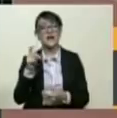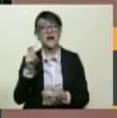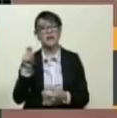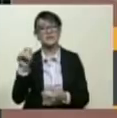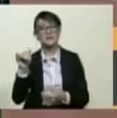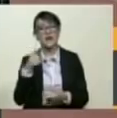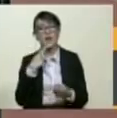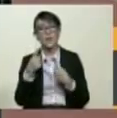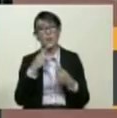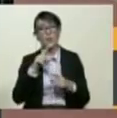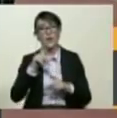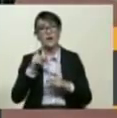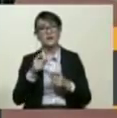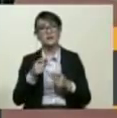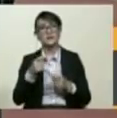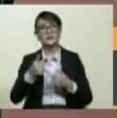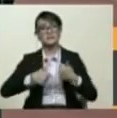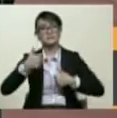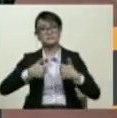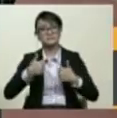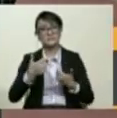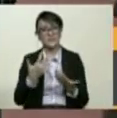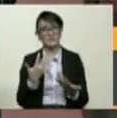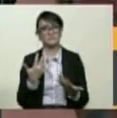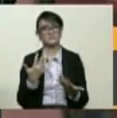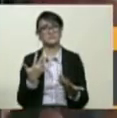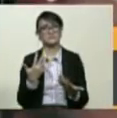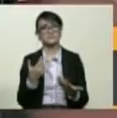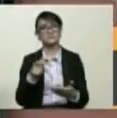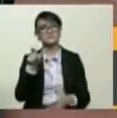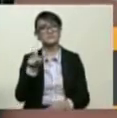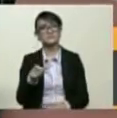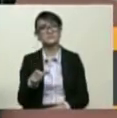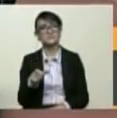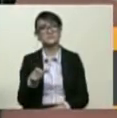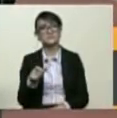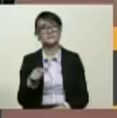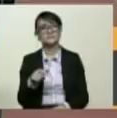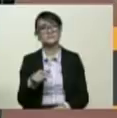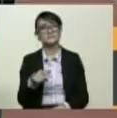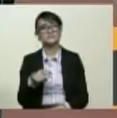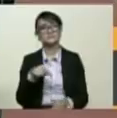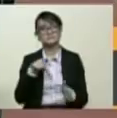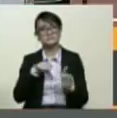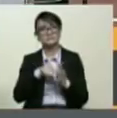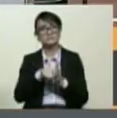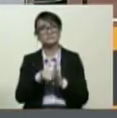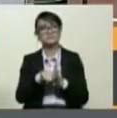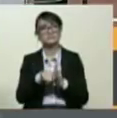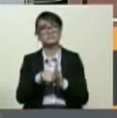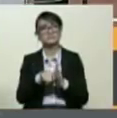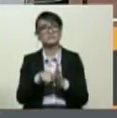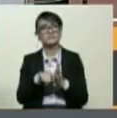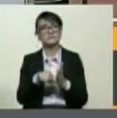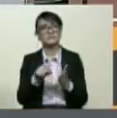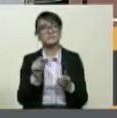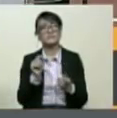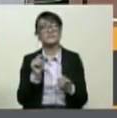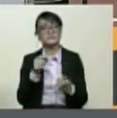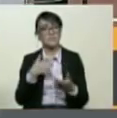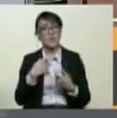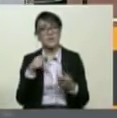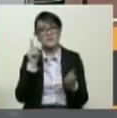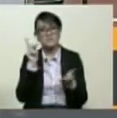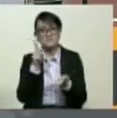Realmente, sinceramente, no creo que valga la pena discutir. El señor ha tenido todo el espacio, según lo que está estableciendo las garantías, para ir a los medios de